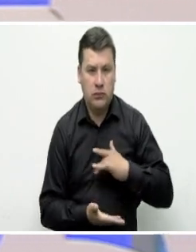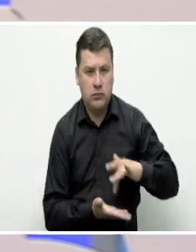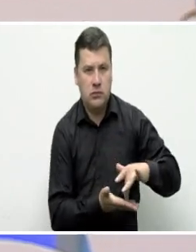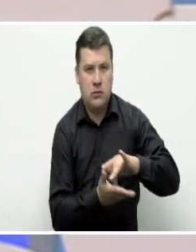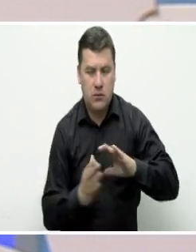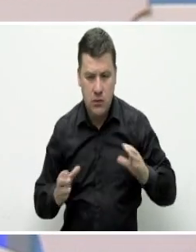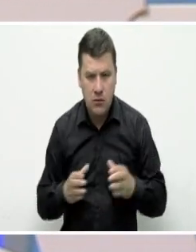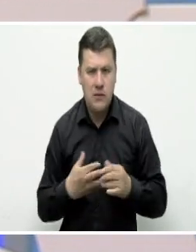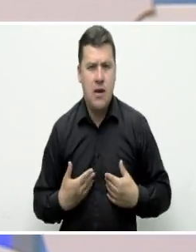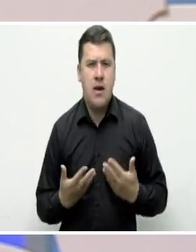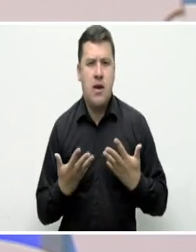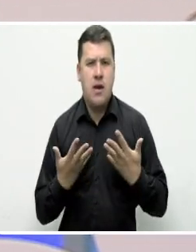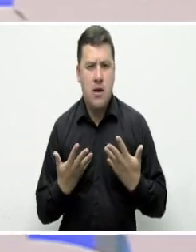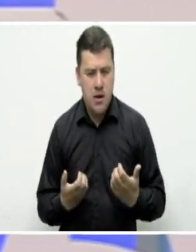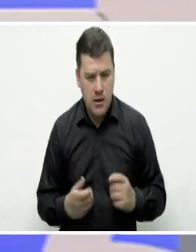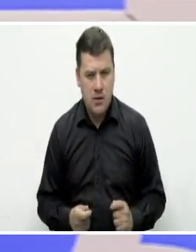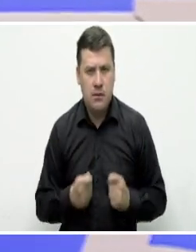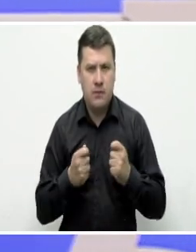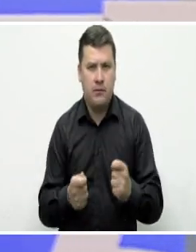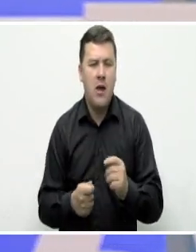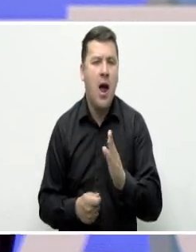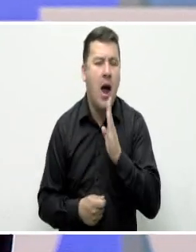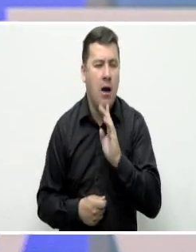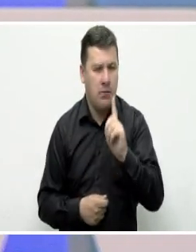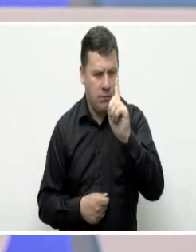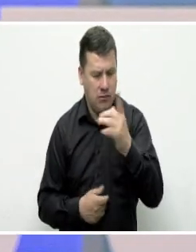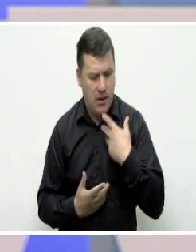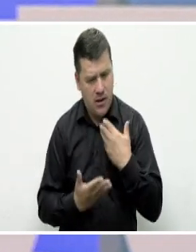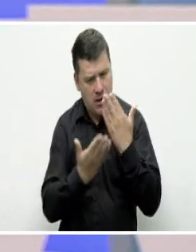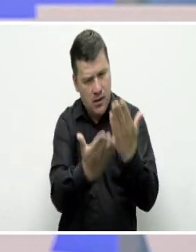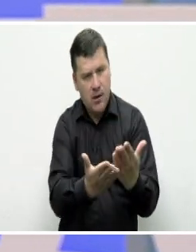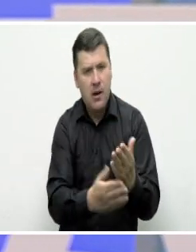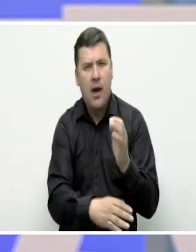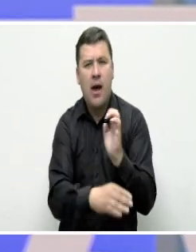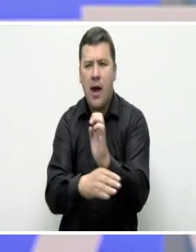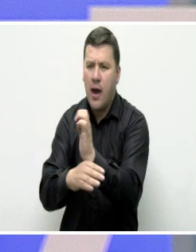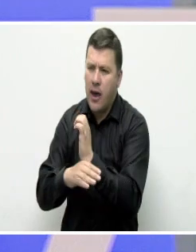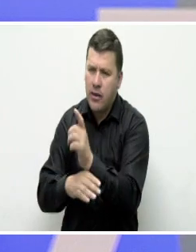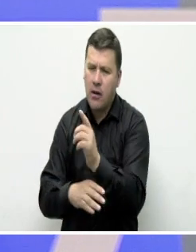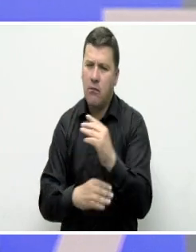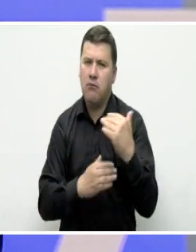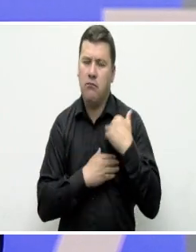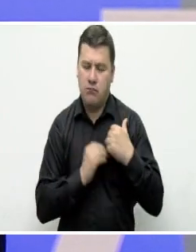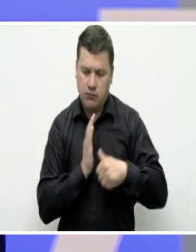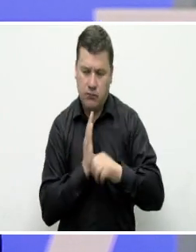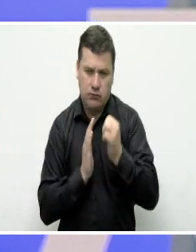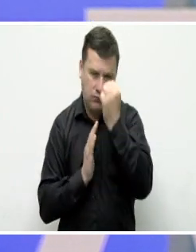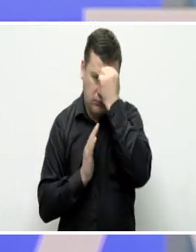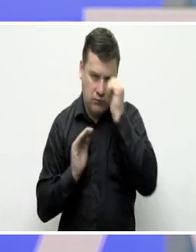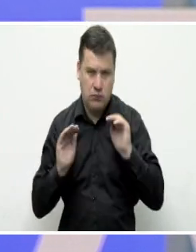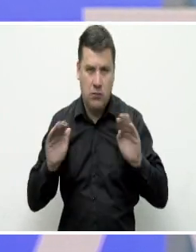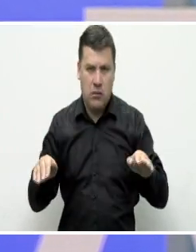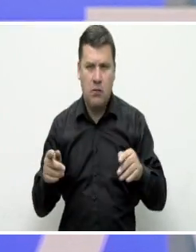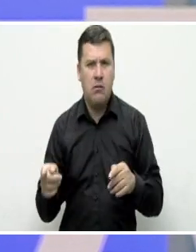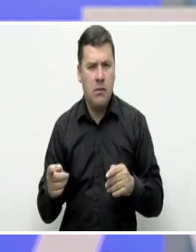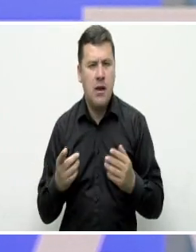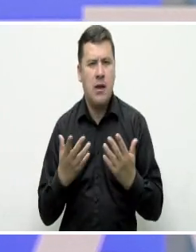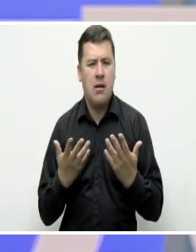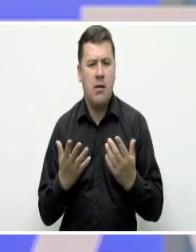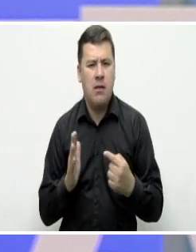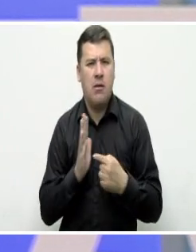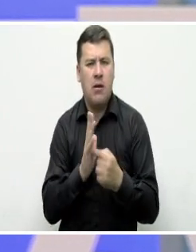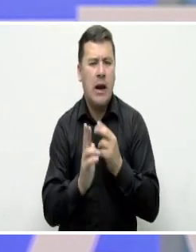asistentes, queremos darle la palabra a las diferentes entidades con las cuales la Registraduría Nacional del Estado Civil